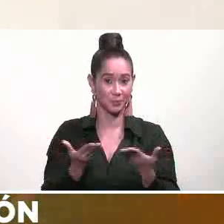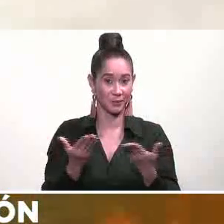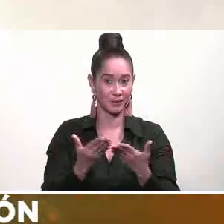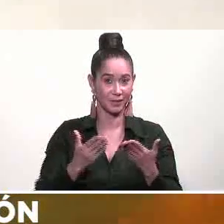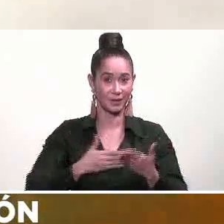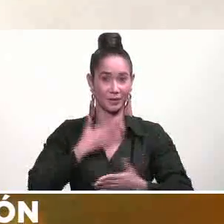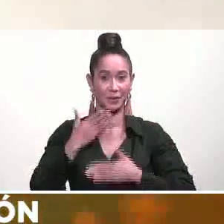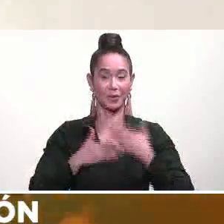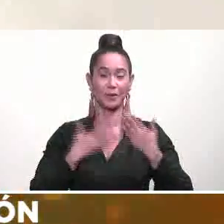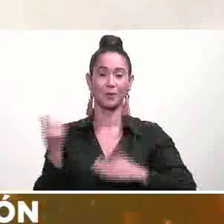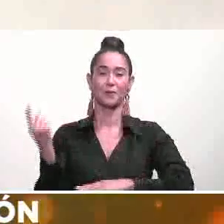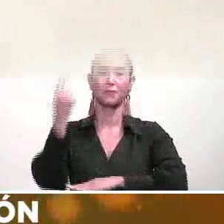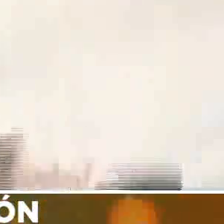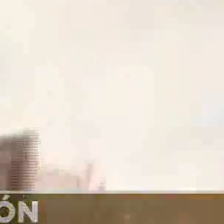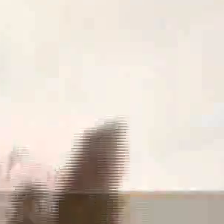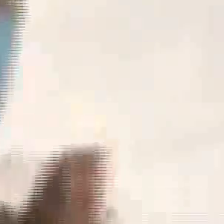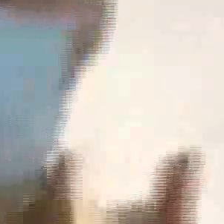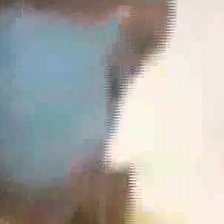Feliz día.